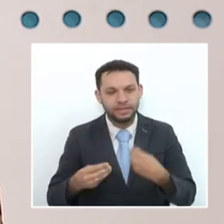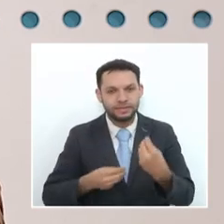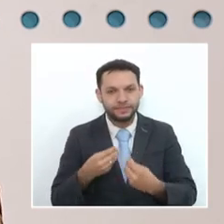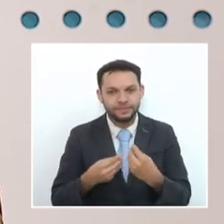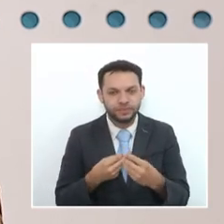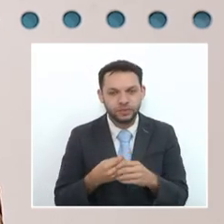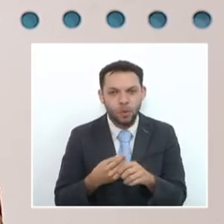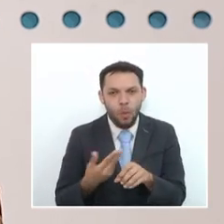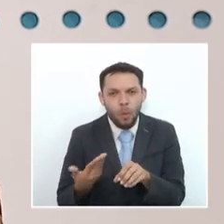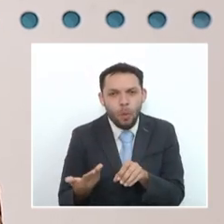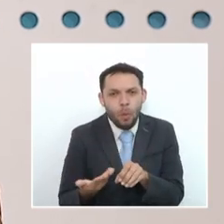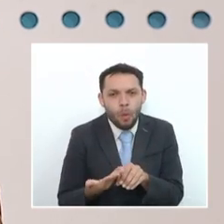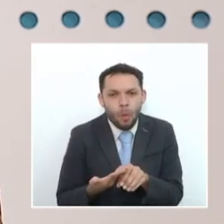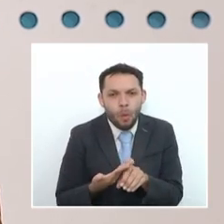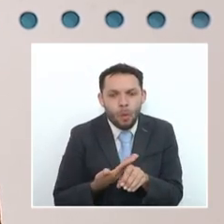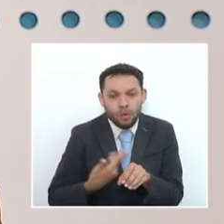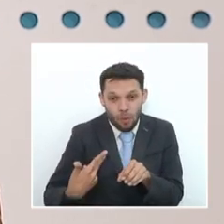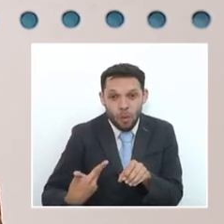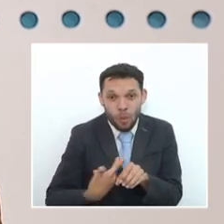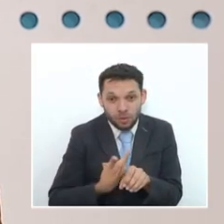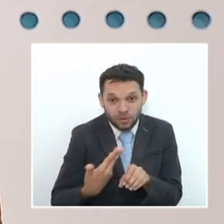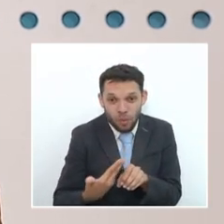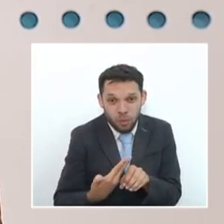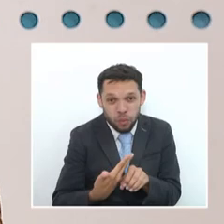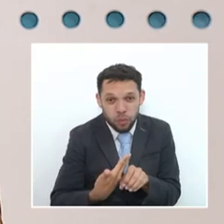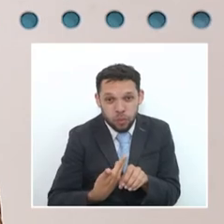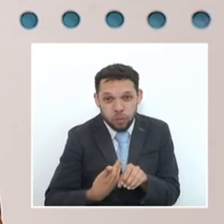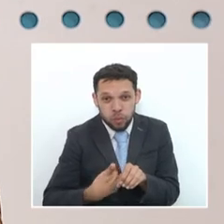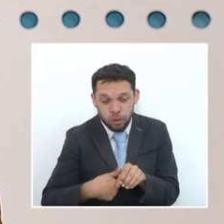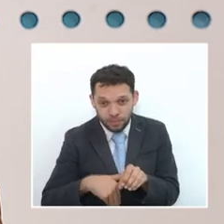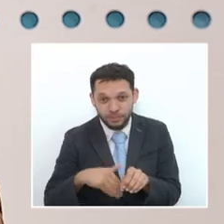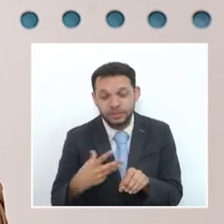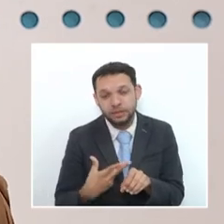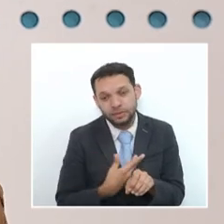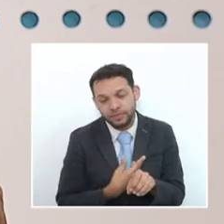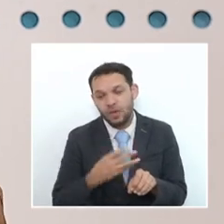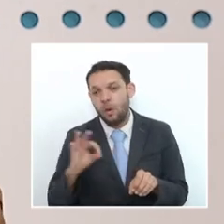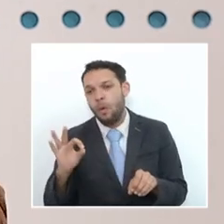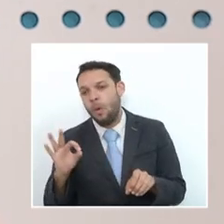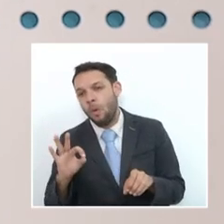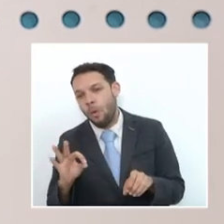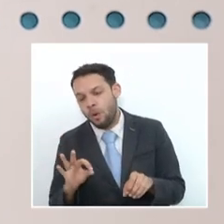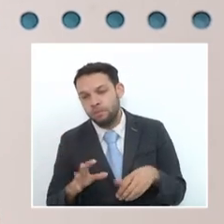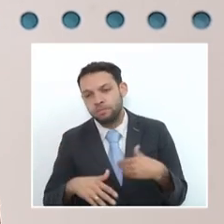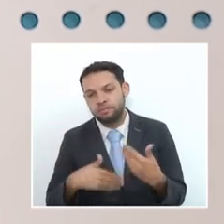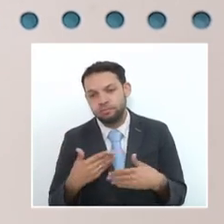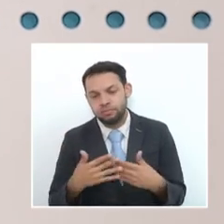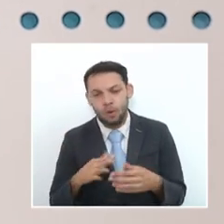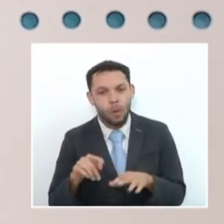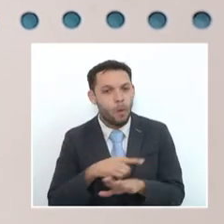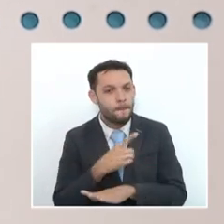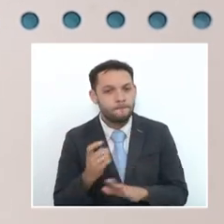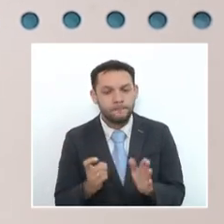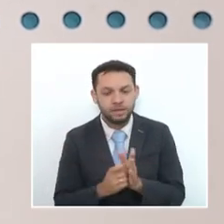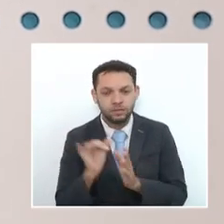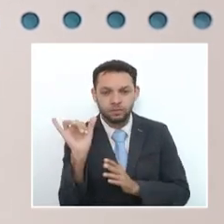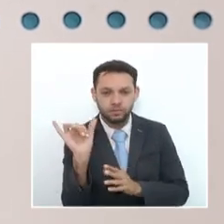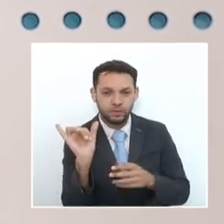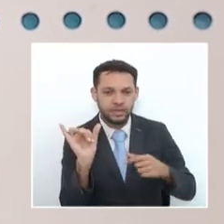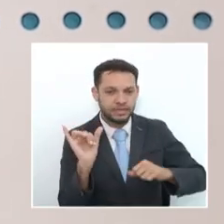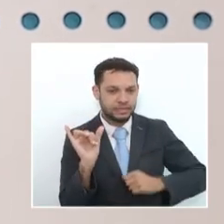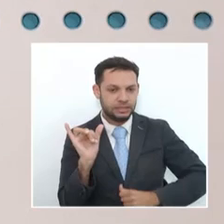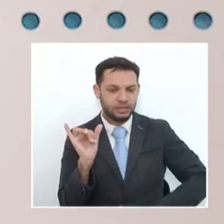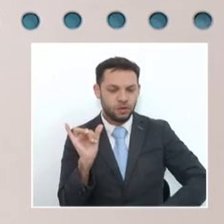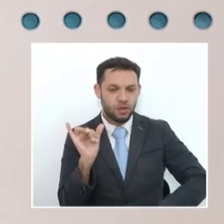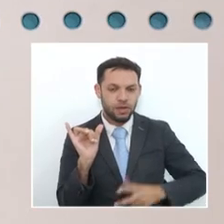el pedacito de útero, o en muchos casos ya avanzado hay que quitar el útero entero.